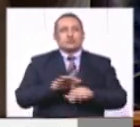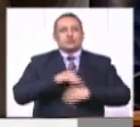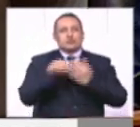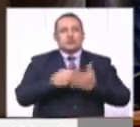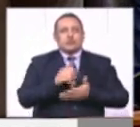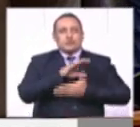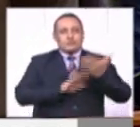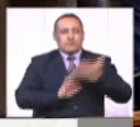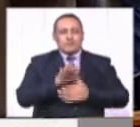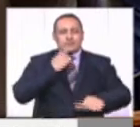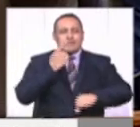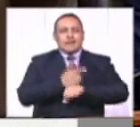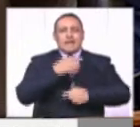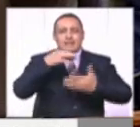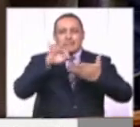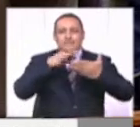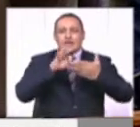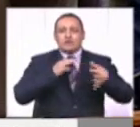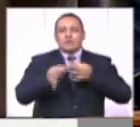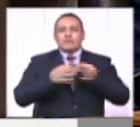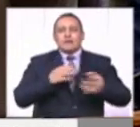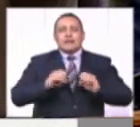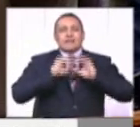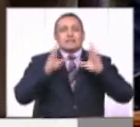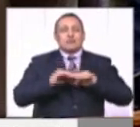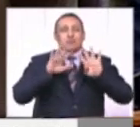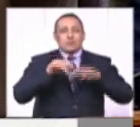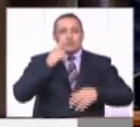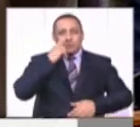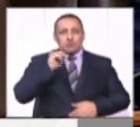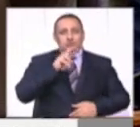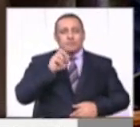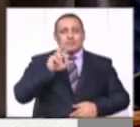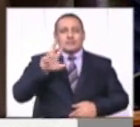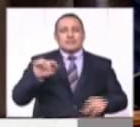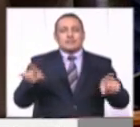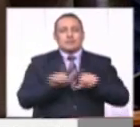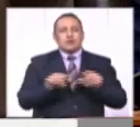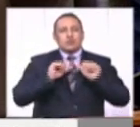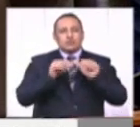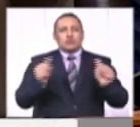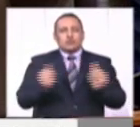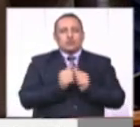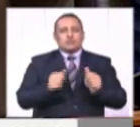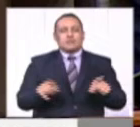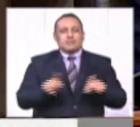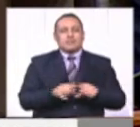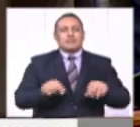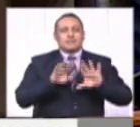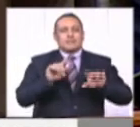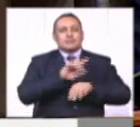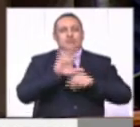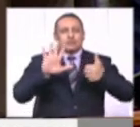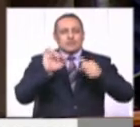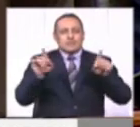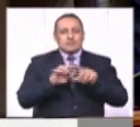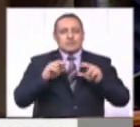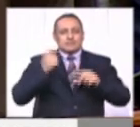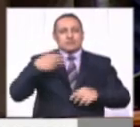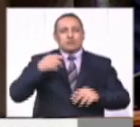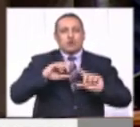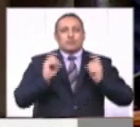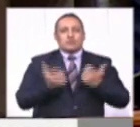informe de calificación menciono que el día 9 de junio del 2023 en la continuación de la 36a sesión extraordinaria de la subcomisión